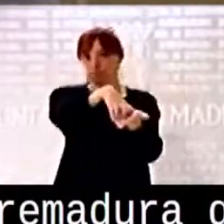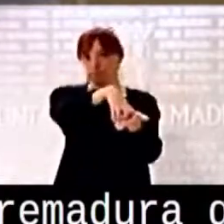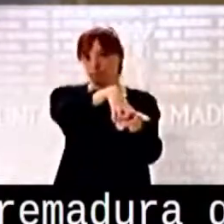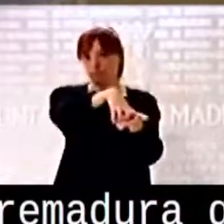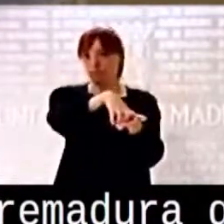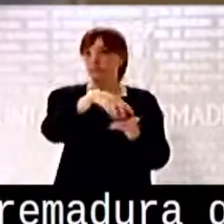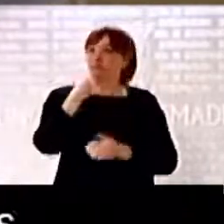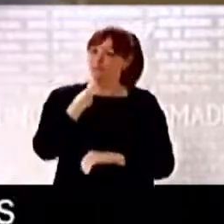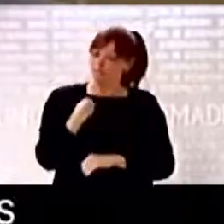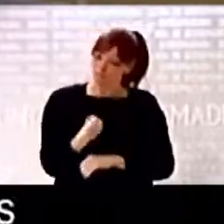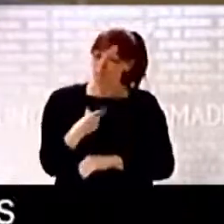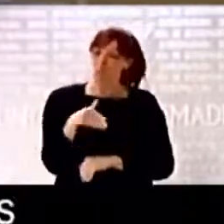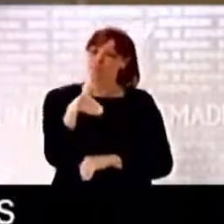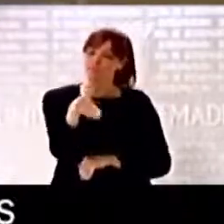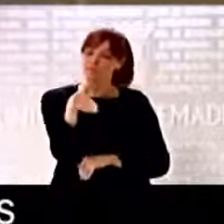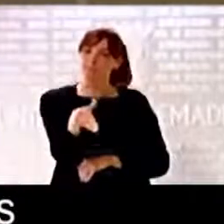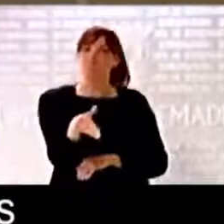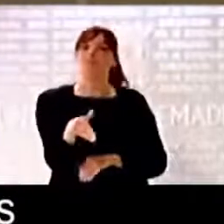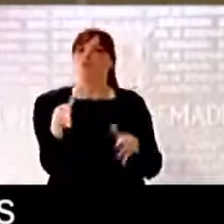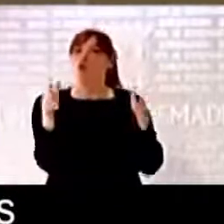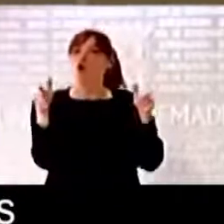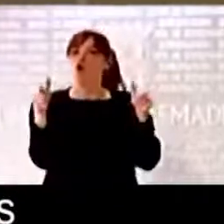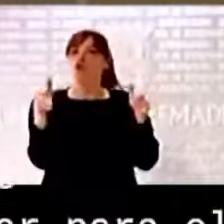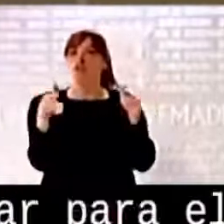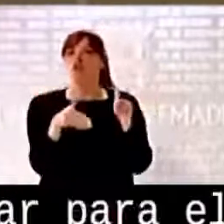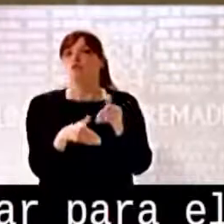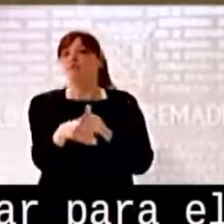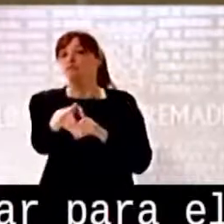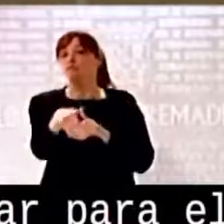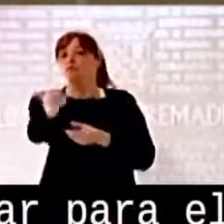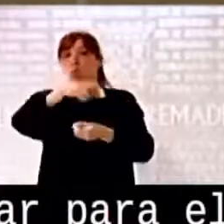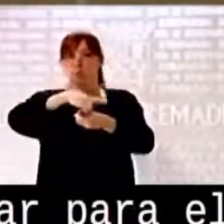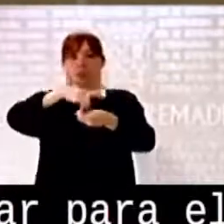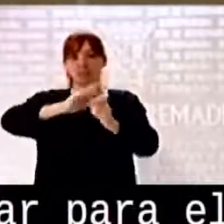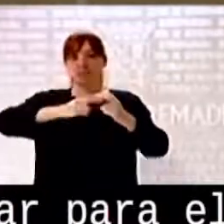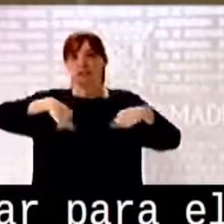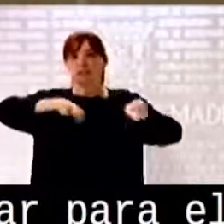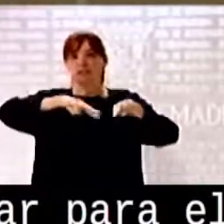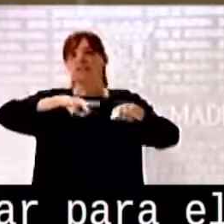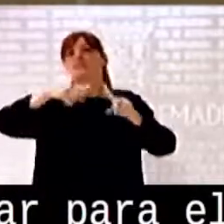es precisamente lo que se va a convocar para el próximo lunes para